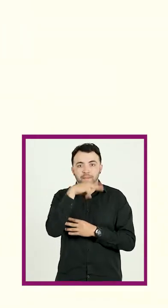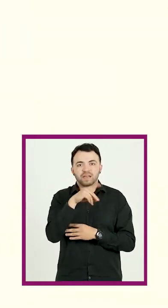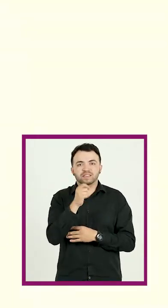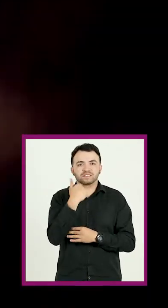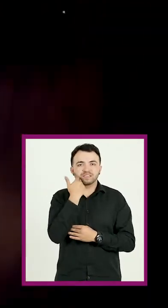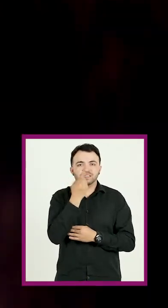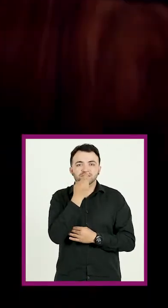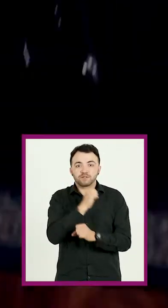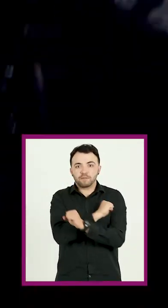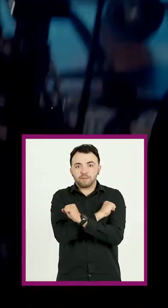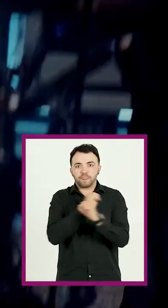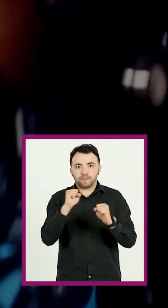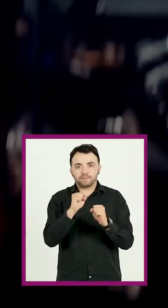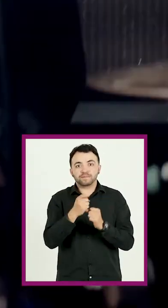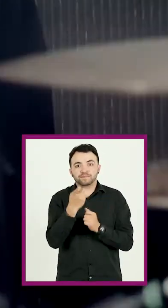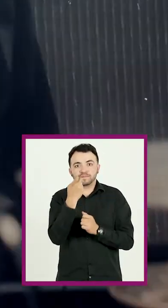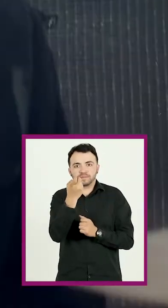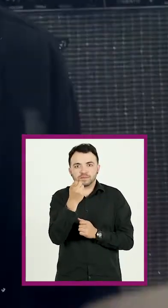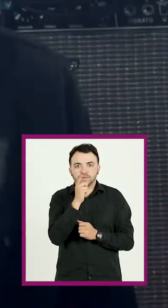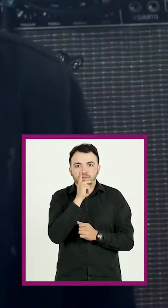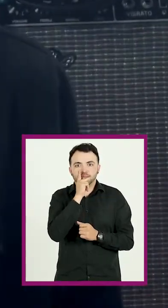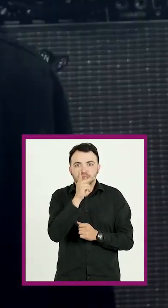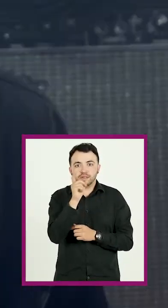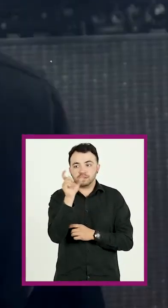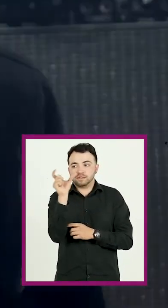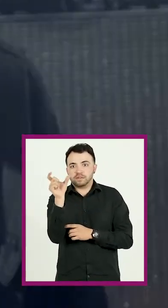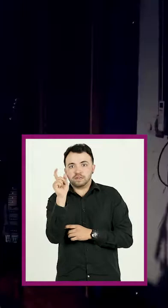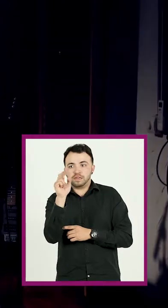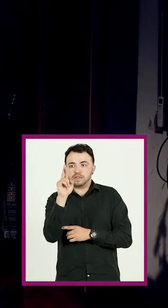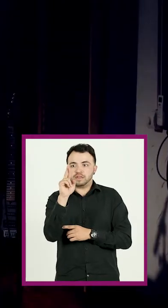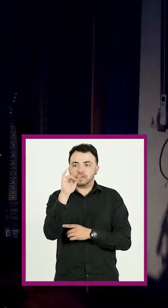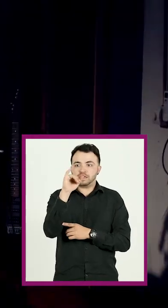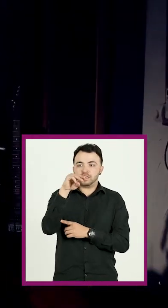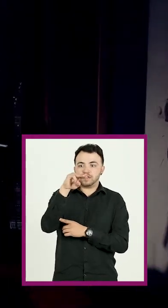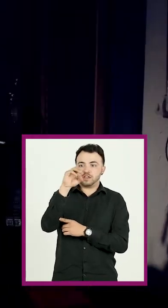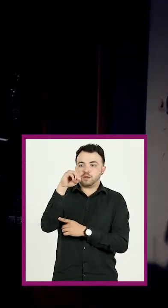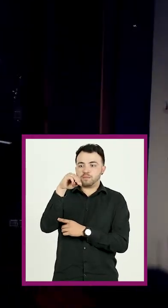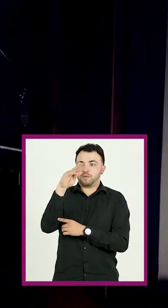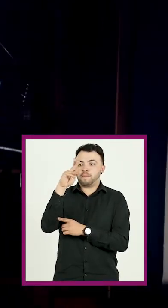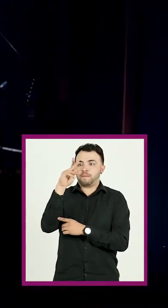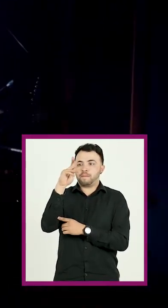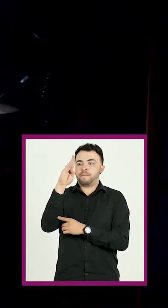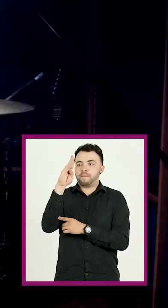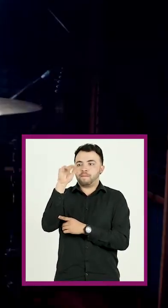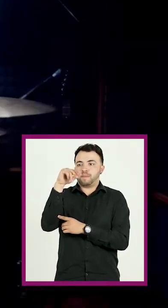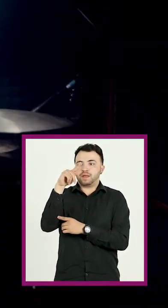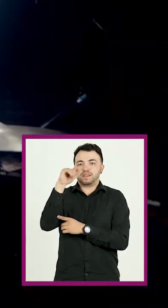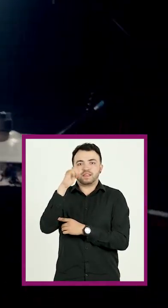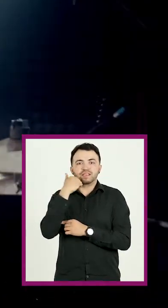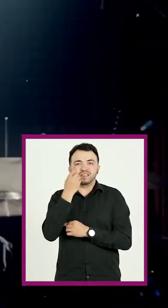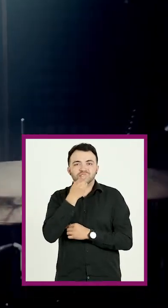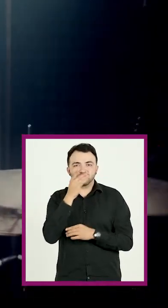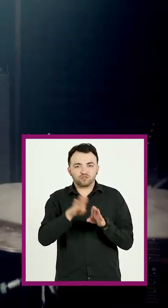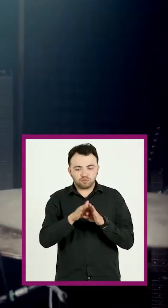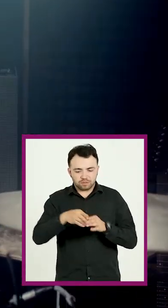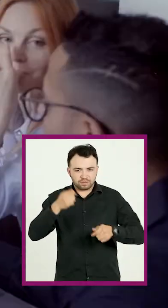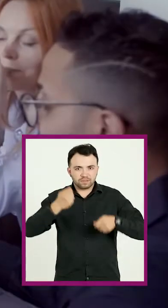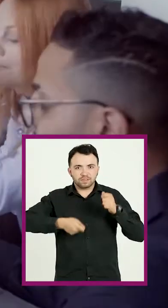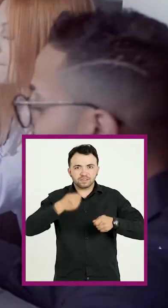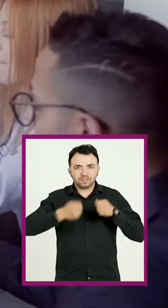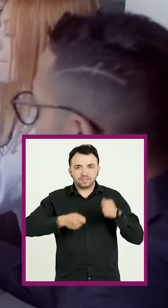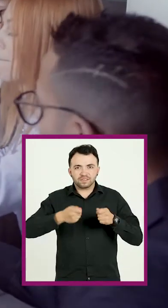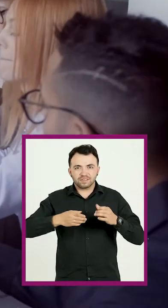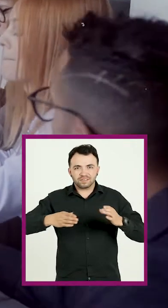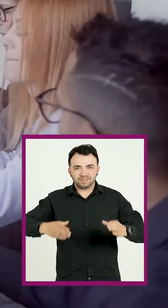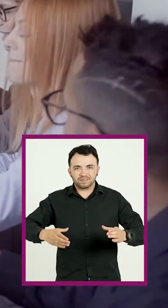razones. De tal manera, originalmente rimbombar sería algo así como tocar un tambor con insistencia. Sin embargo, en